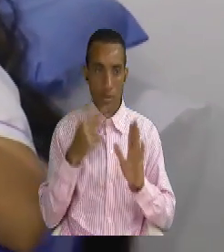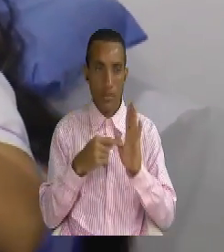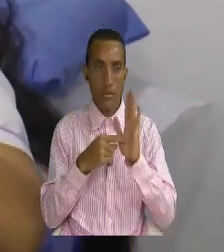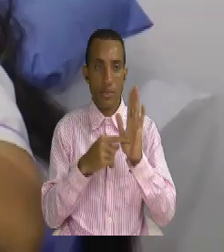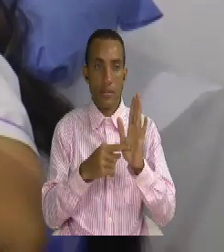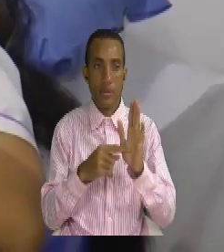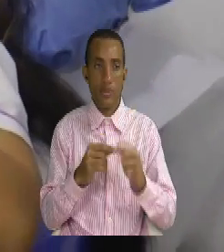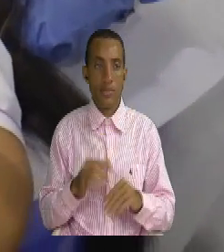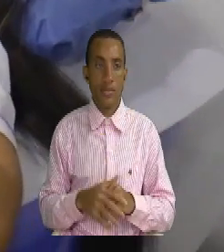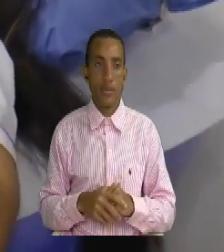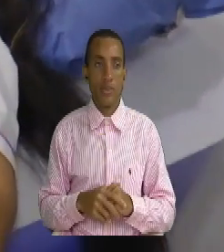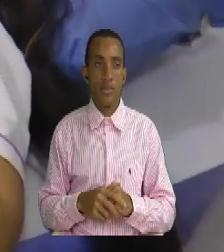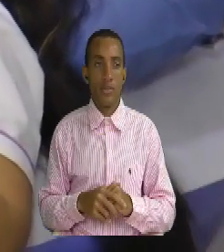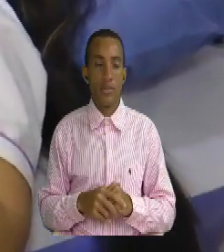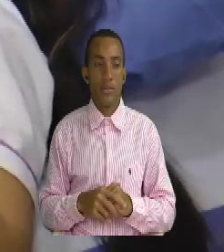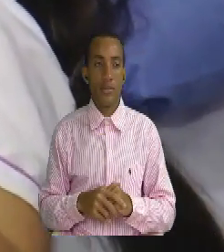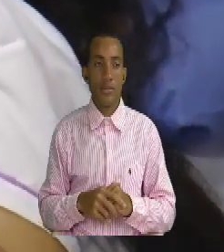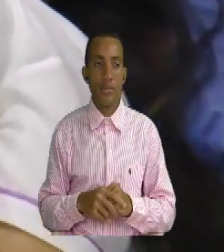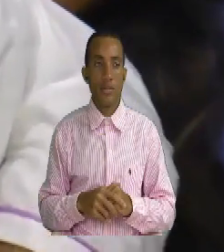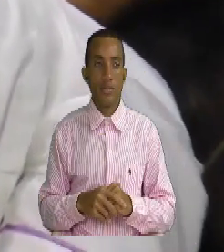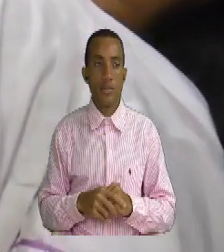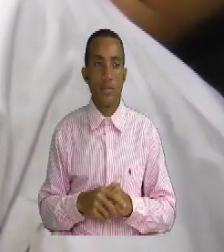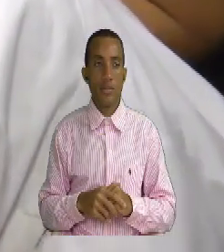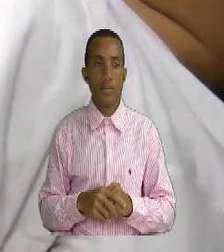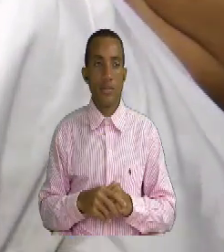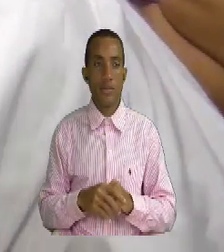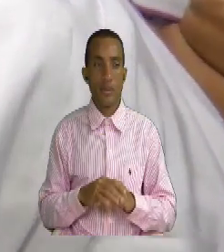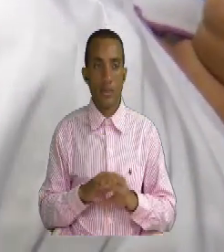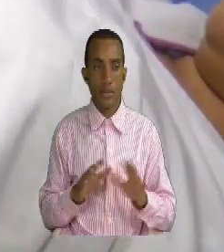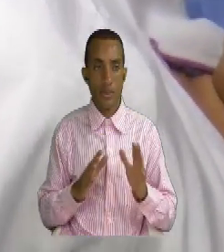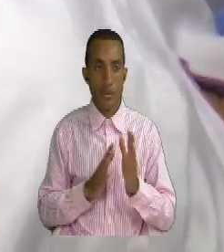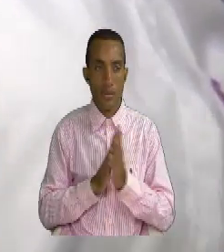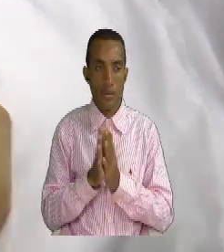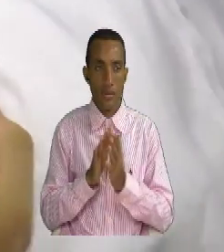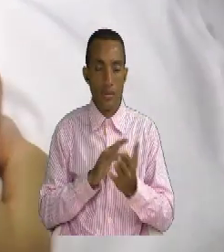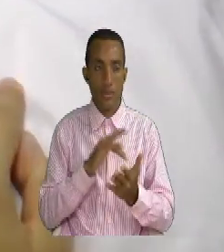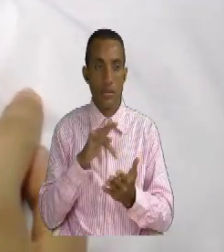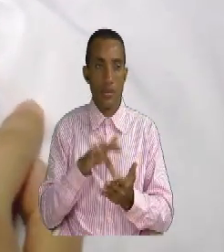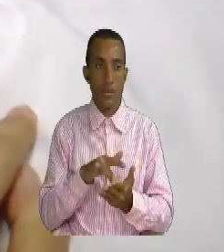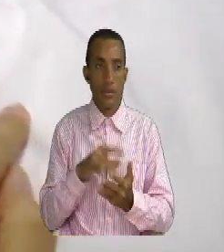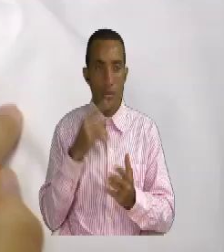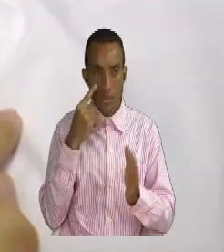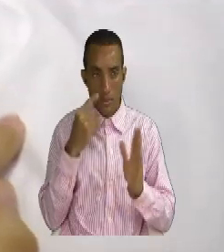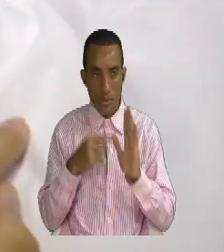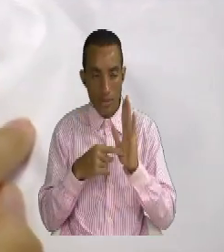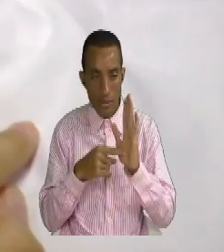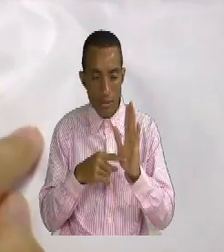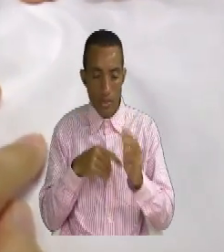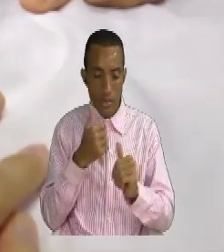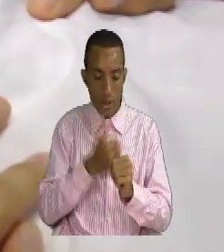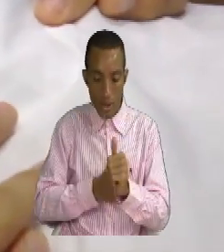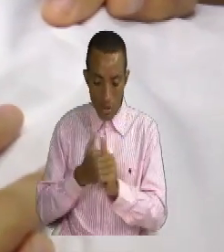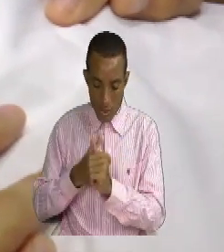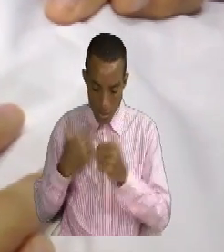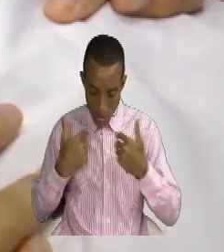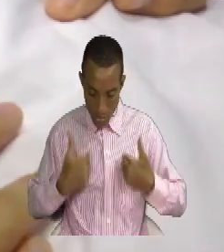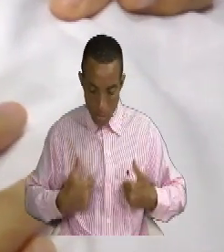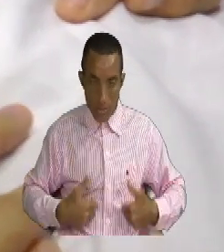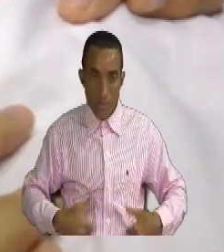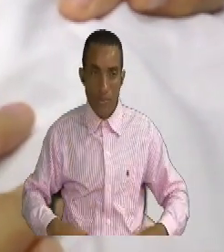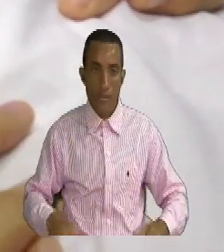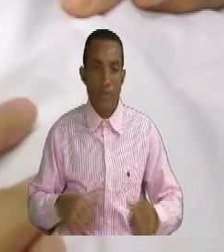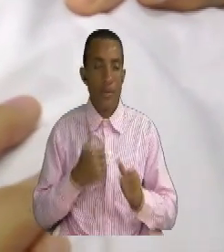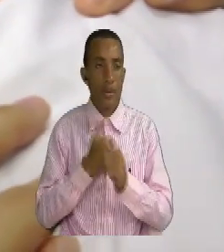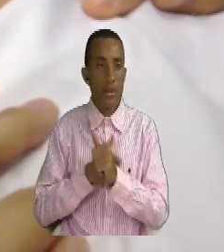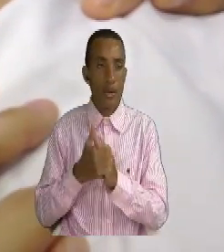cristalino. Y vamos en un rastreito desde cefálico hasta caudal en el feto y vamos mirando cada una de sus partecitas y vamos evaluando